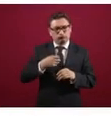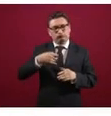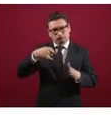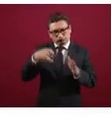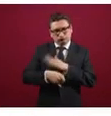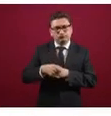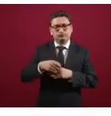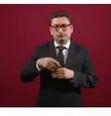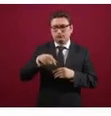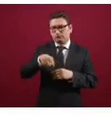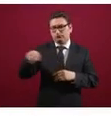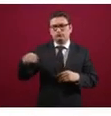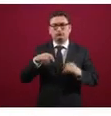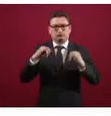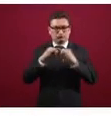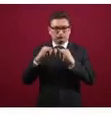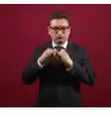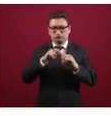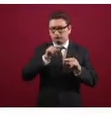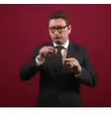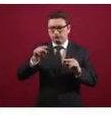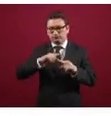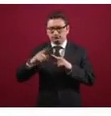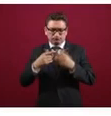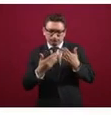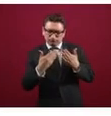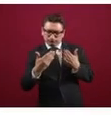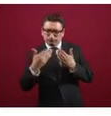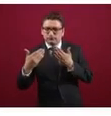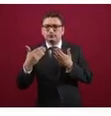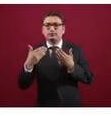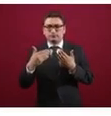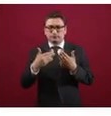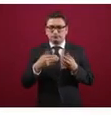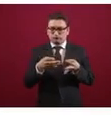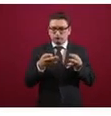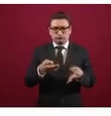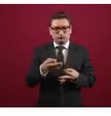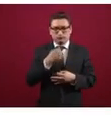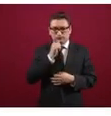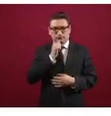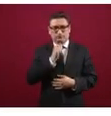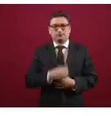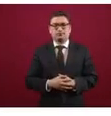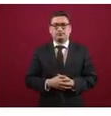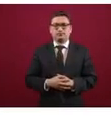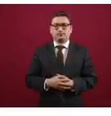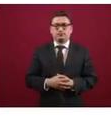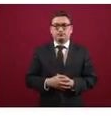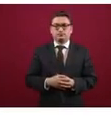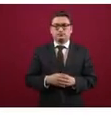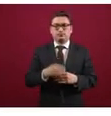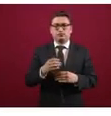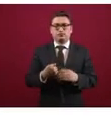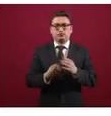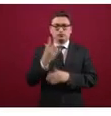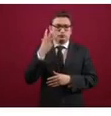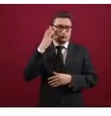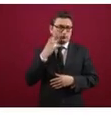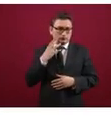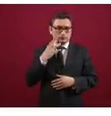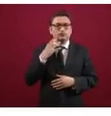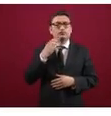con las instituciones y las y las familias al repunte sin nuevo león guerrero